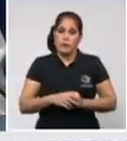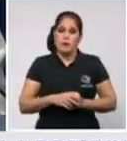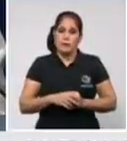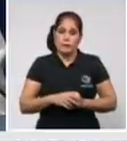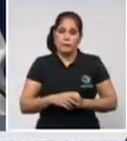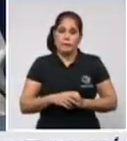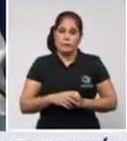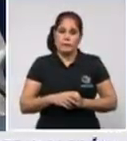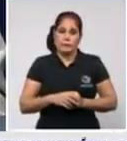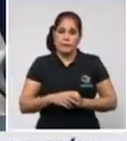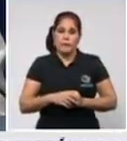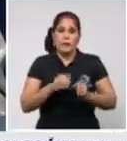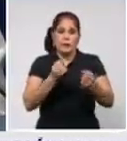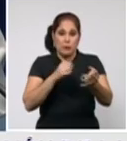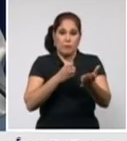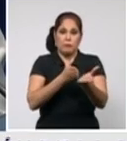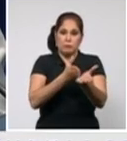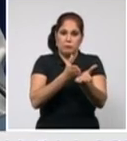se mantienen